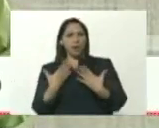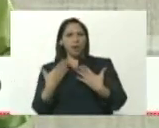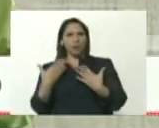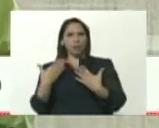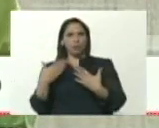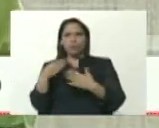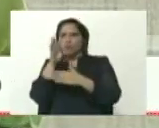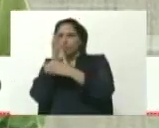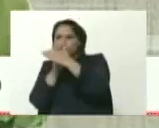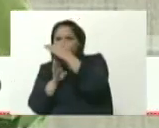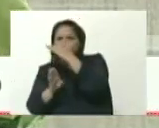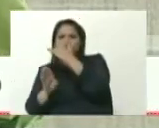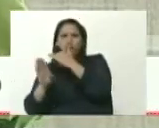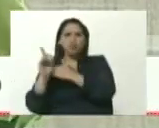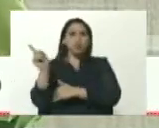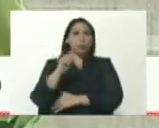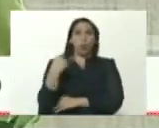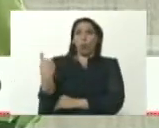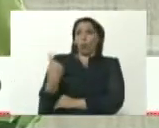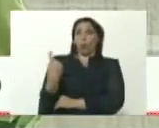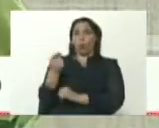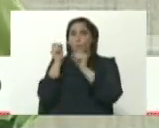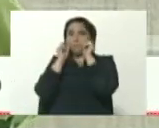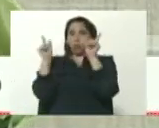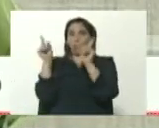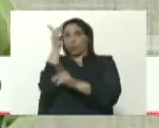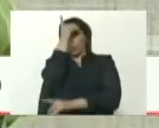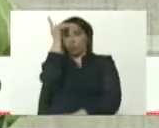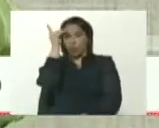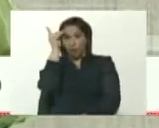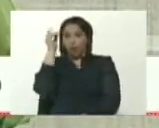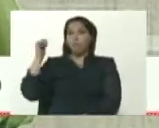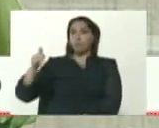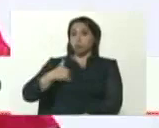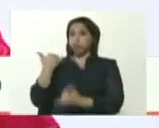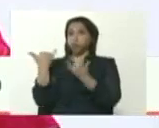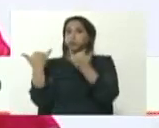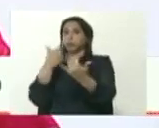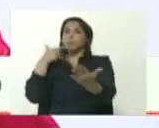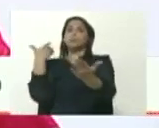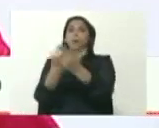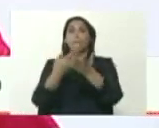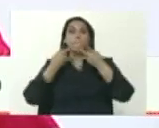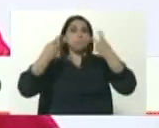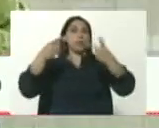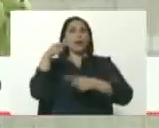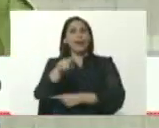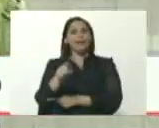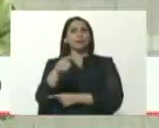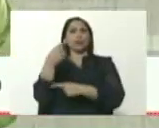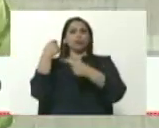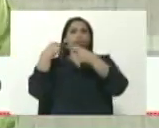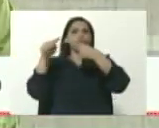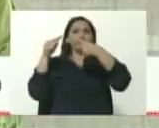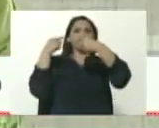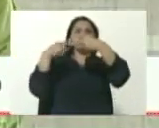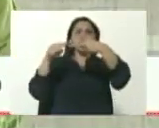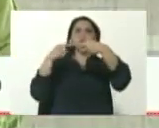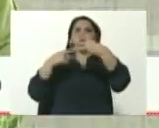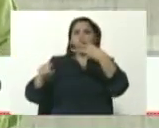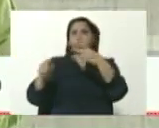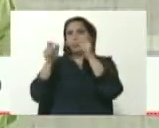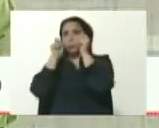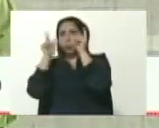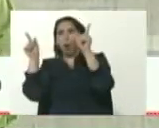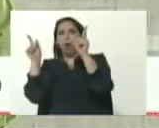debajo. No fue el único escándalo, Diosdado. Aprovecho para comentarlo. Esto es uno de los escandalazos, de